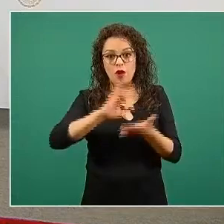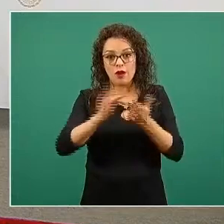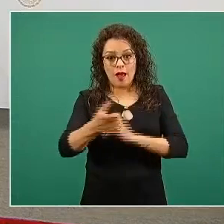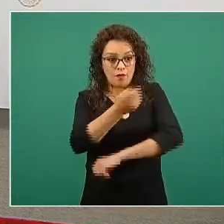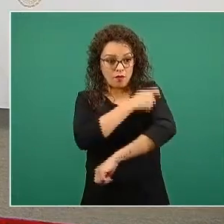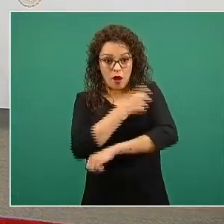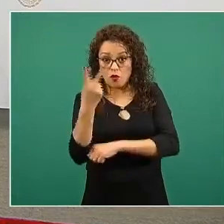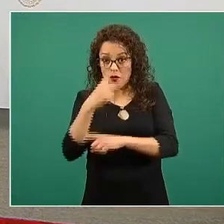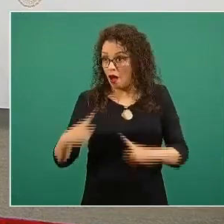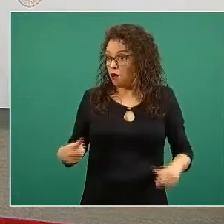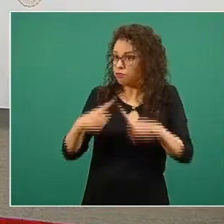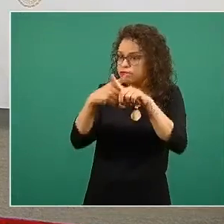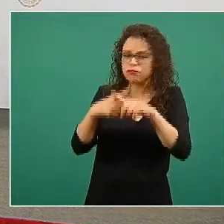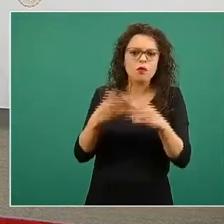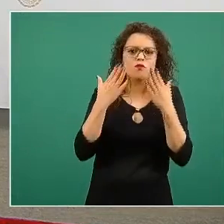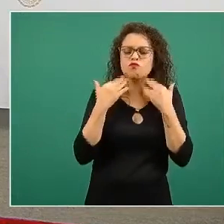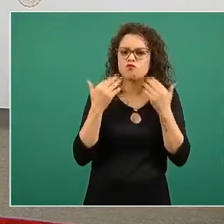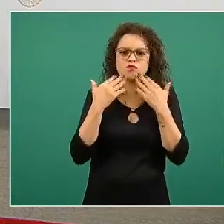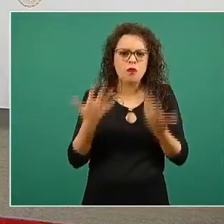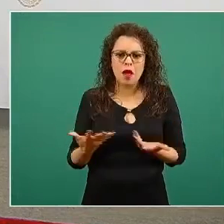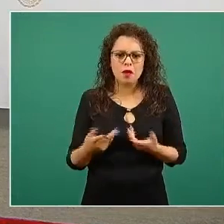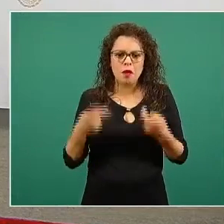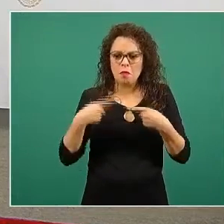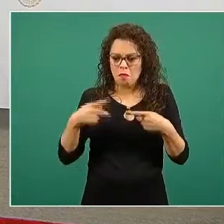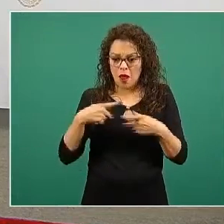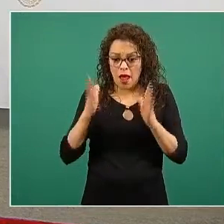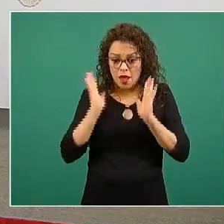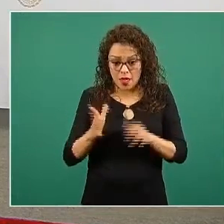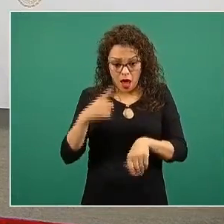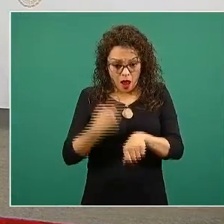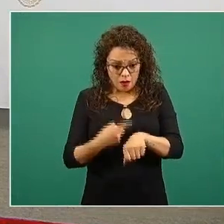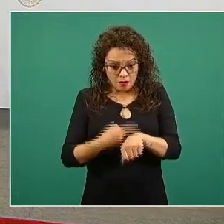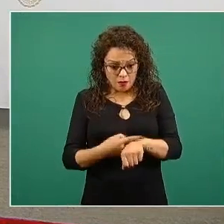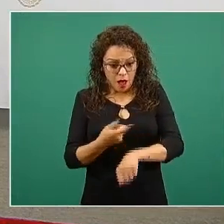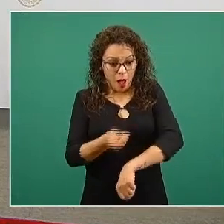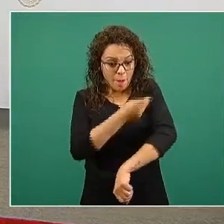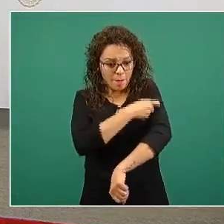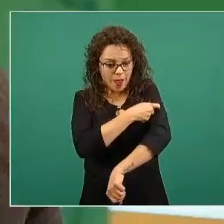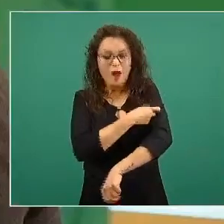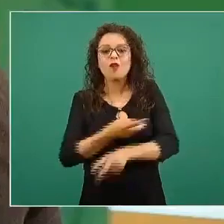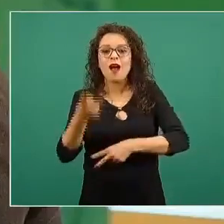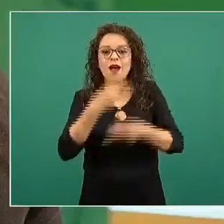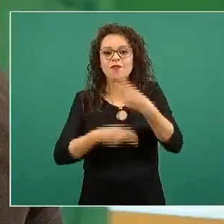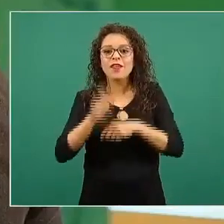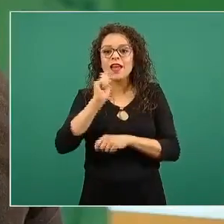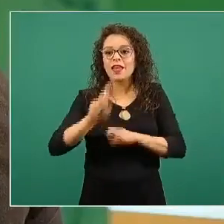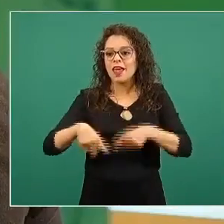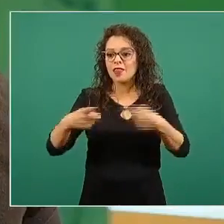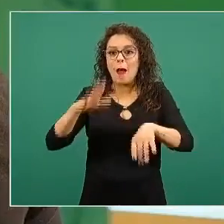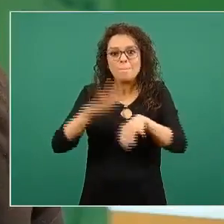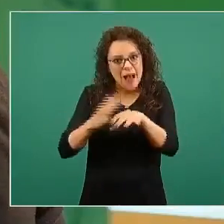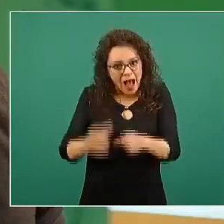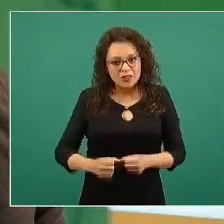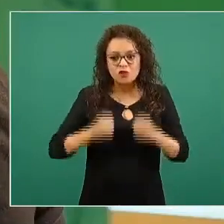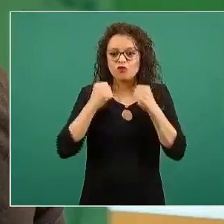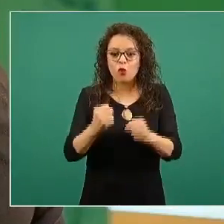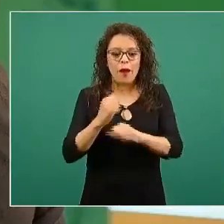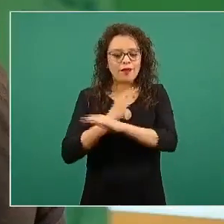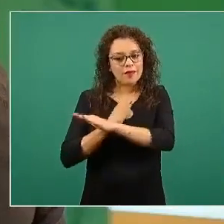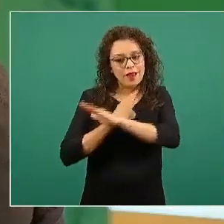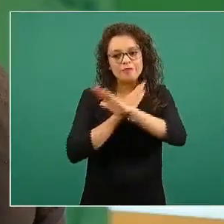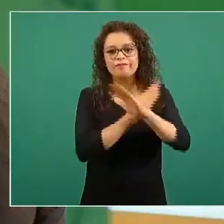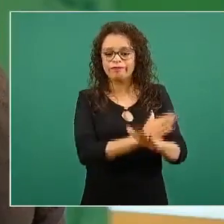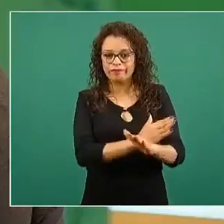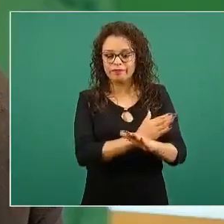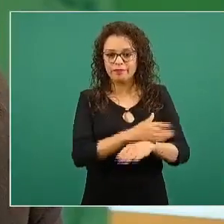la enfermedad y en todo caso la vacuna podrá venir a reforzar, digamos, esta inmunidad. Por lo menos de las vacunas